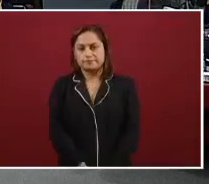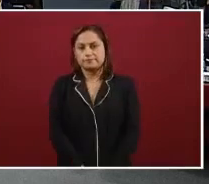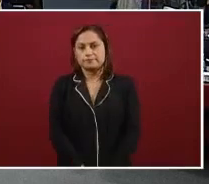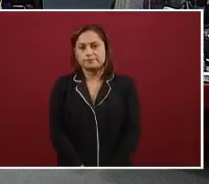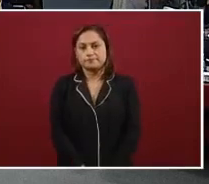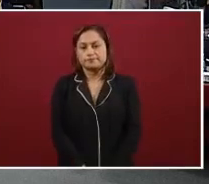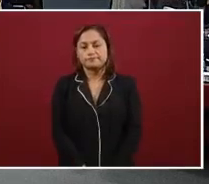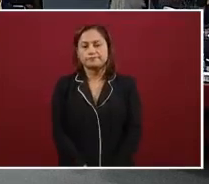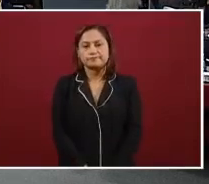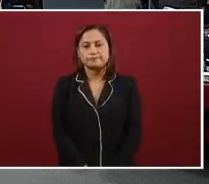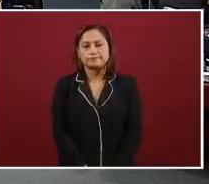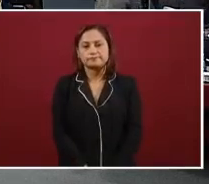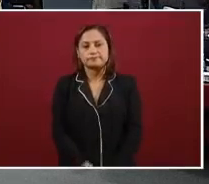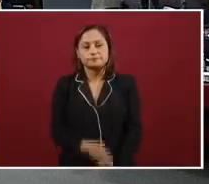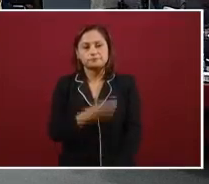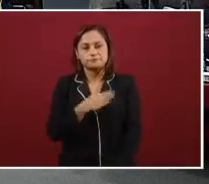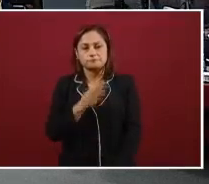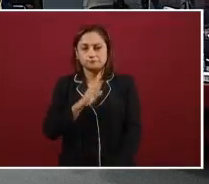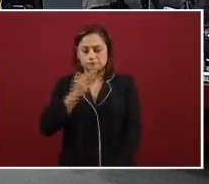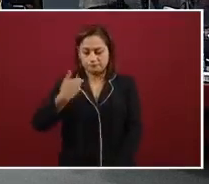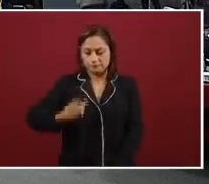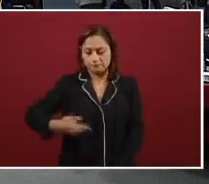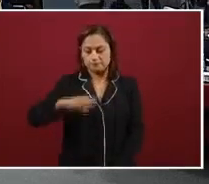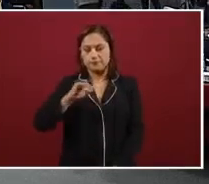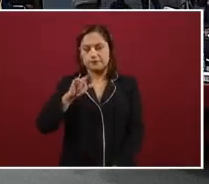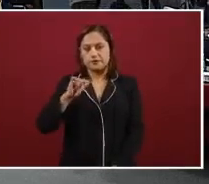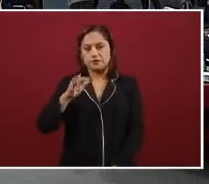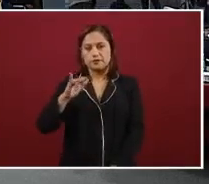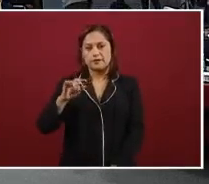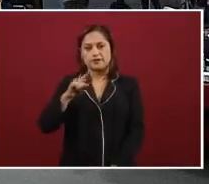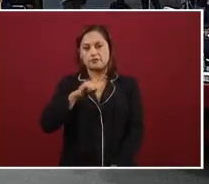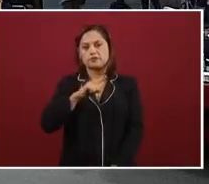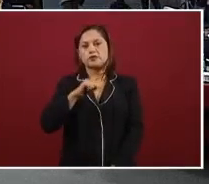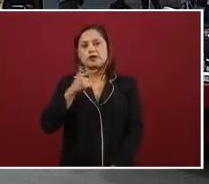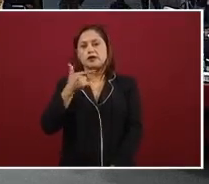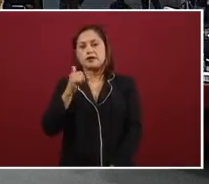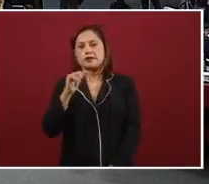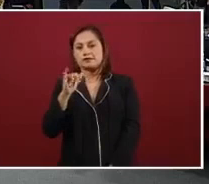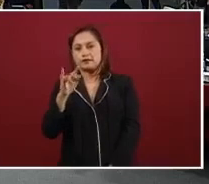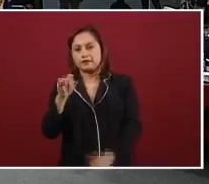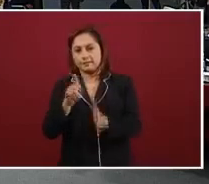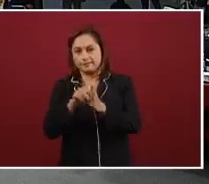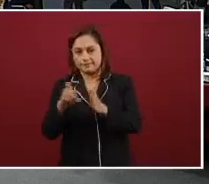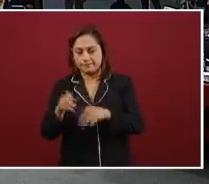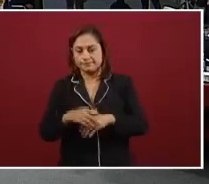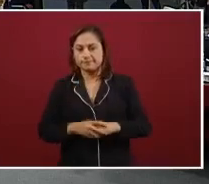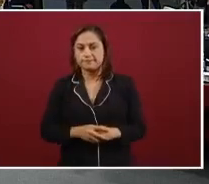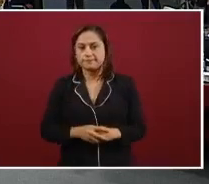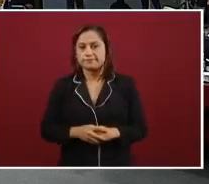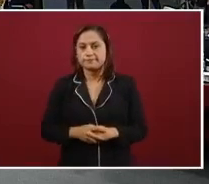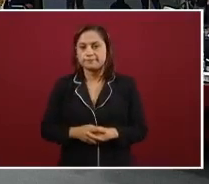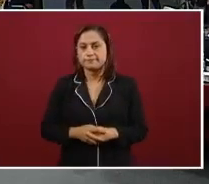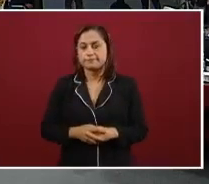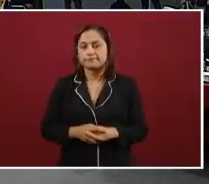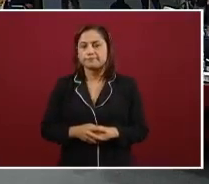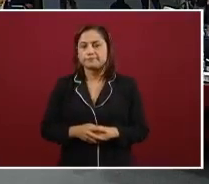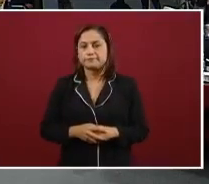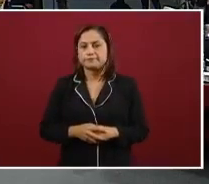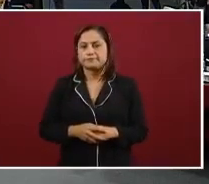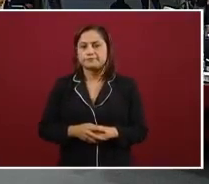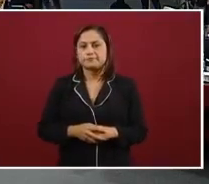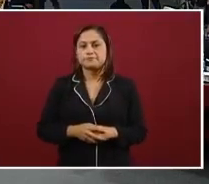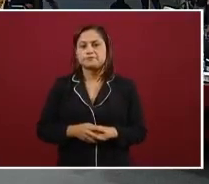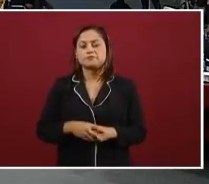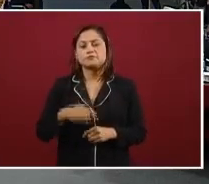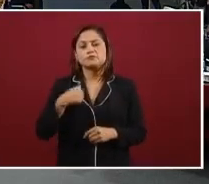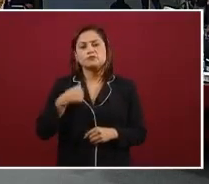Bueno, Mirza Uribe, Los Mochis, Gaceta. Le quería preguntar si cómo va lo del estadio